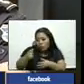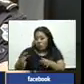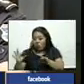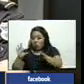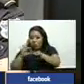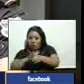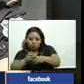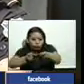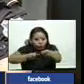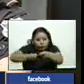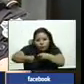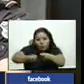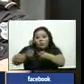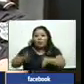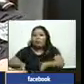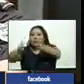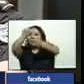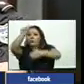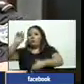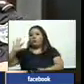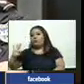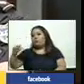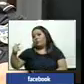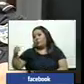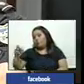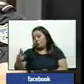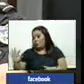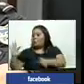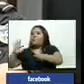coordinación interinstitucional entre la Fiscalía General de la República,